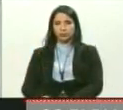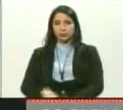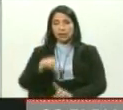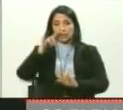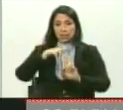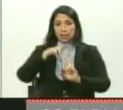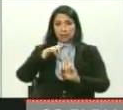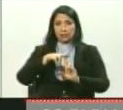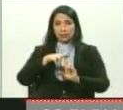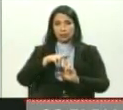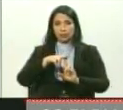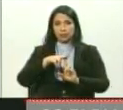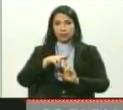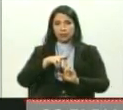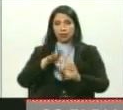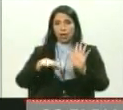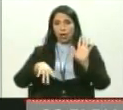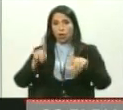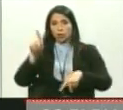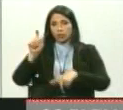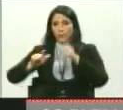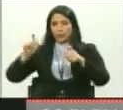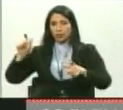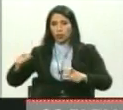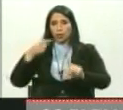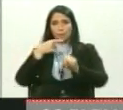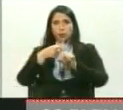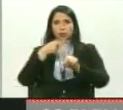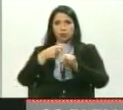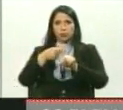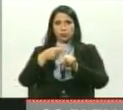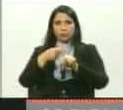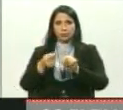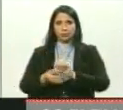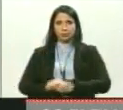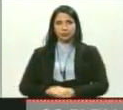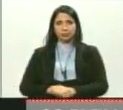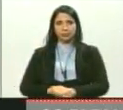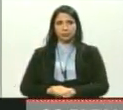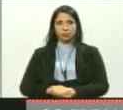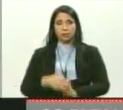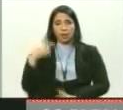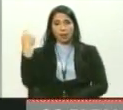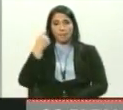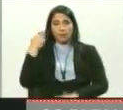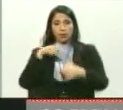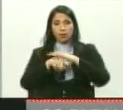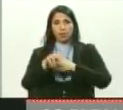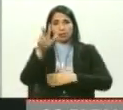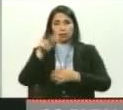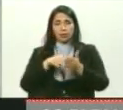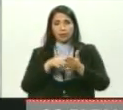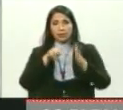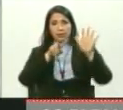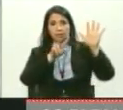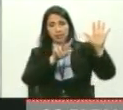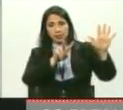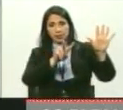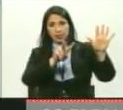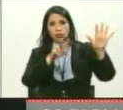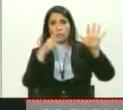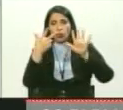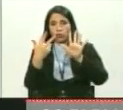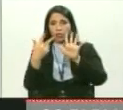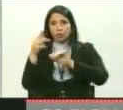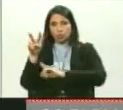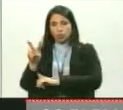Táchira han dado 11 casos positivos. Por Apure han ingresado 3.782,